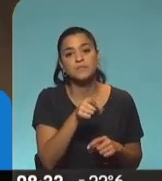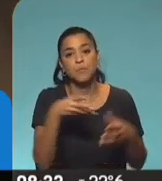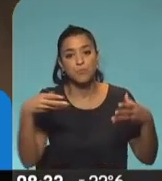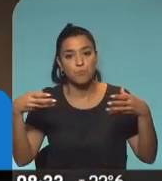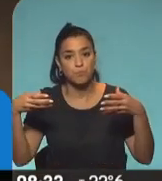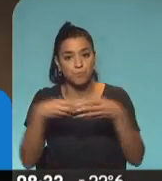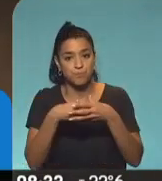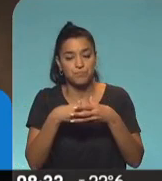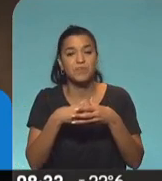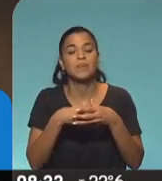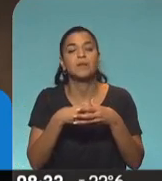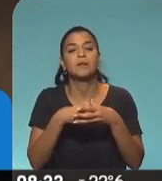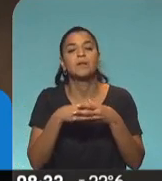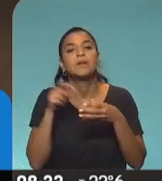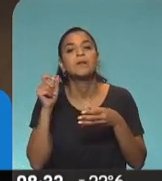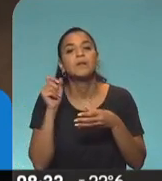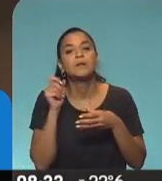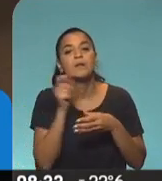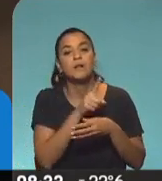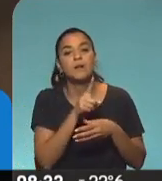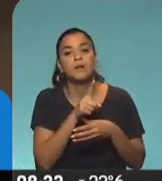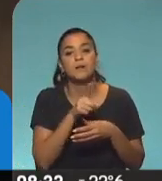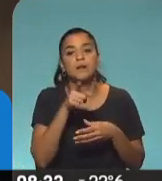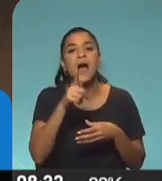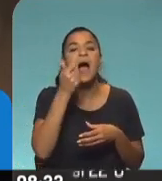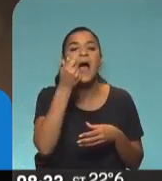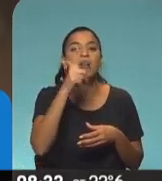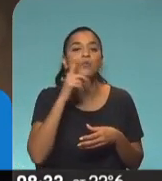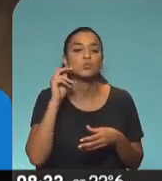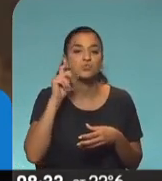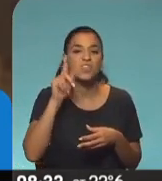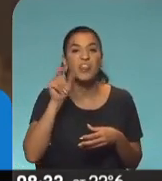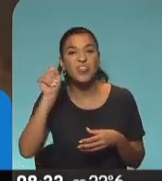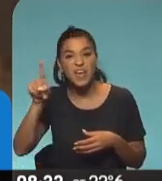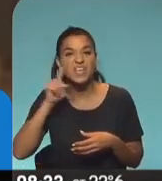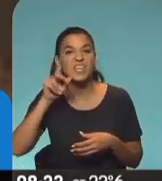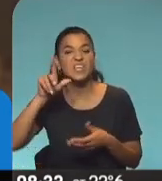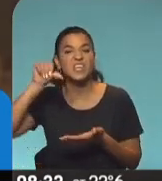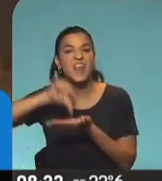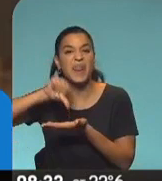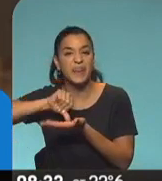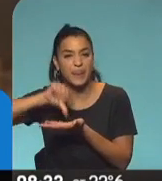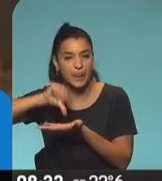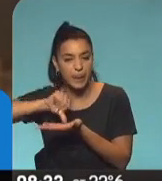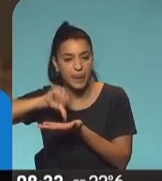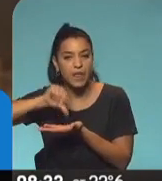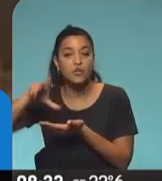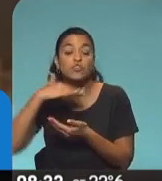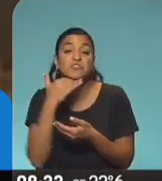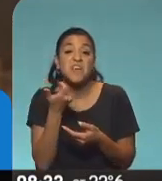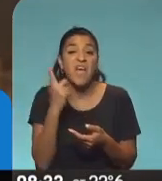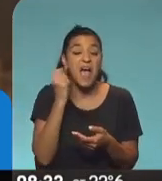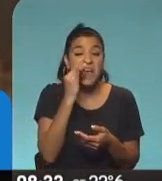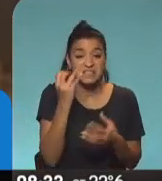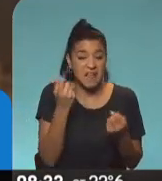facción perteneciente a las brigadas Al-Quds de Irán, que no sé bien qué tienen que hacer en Gaza, que no tienen